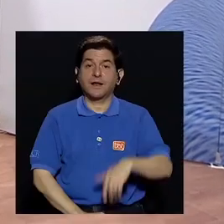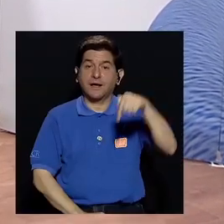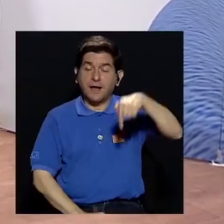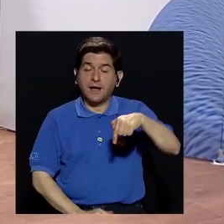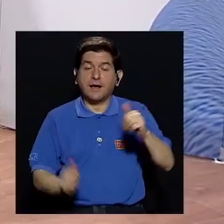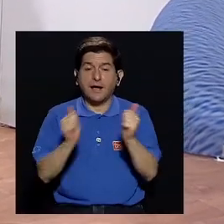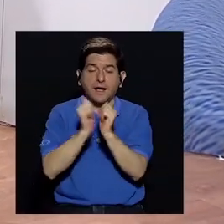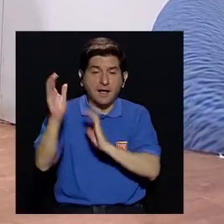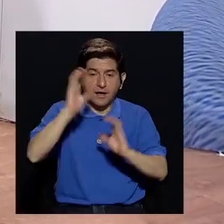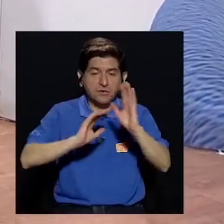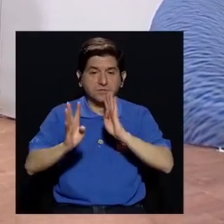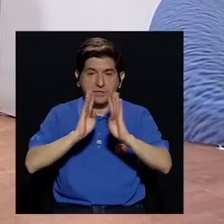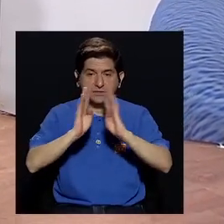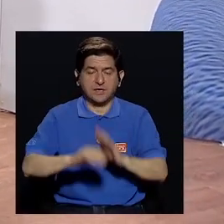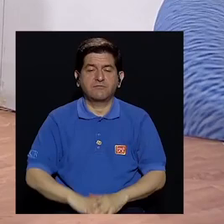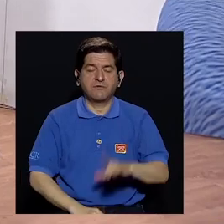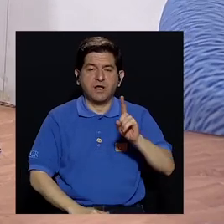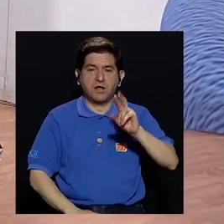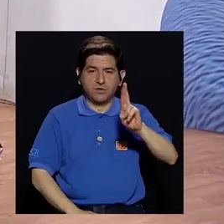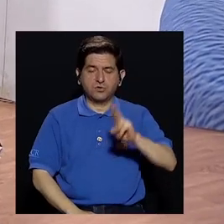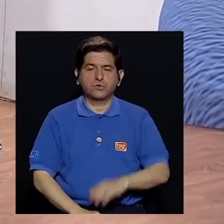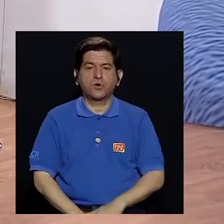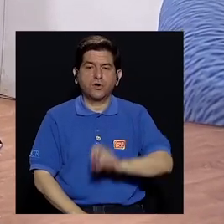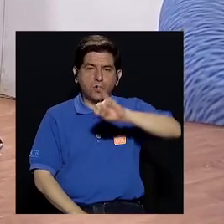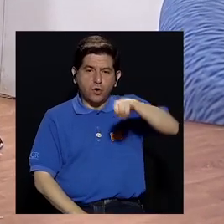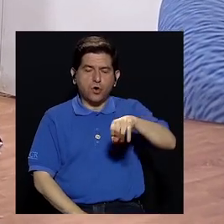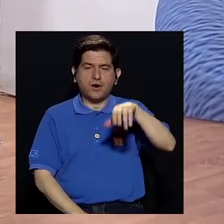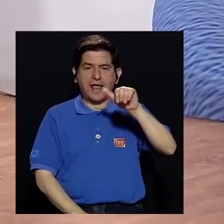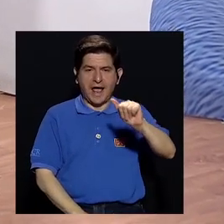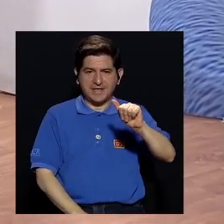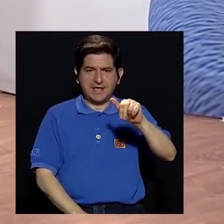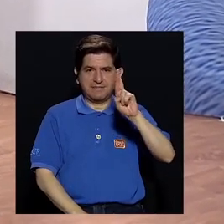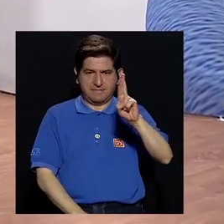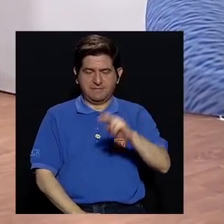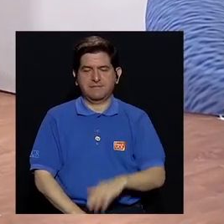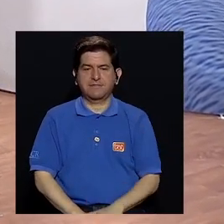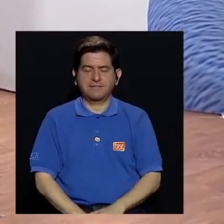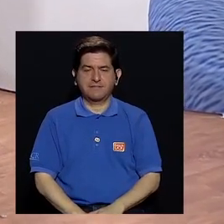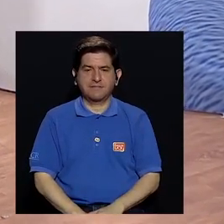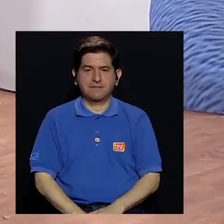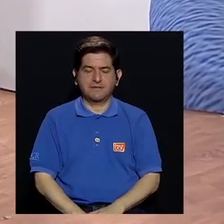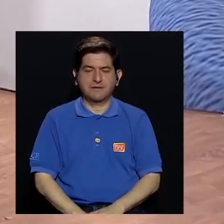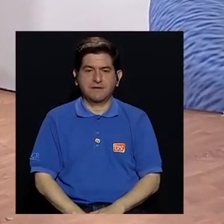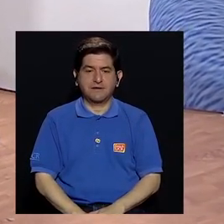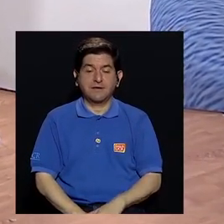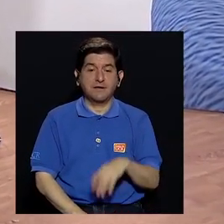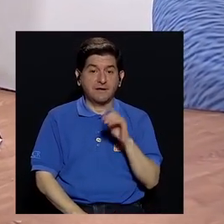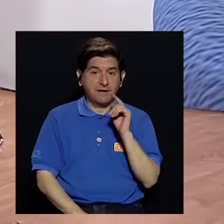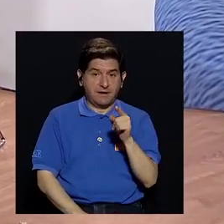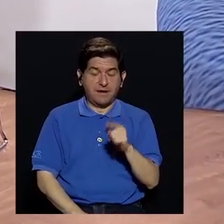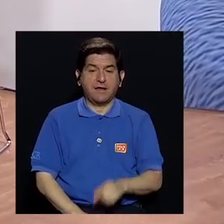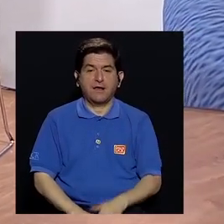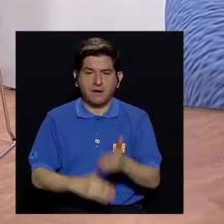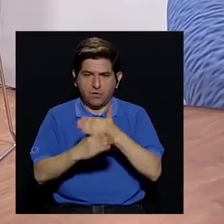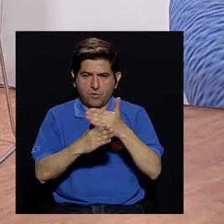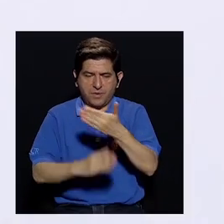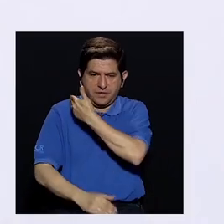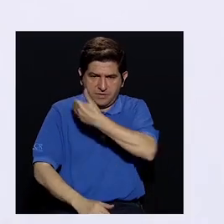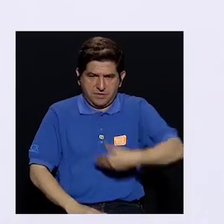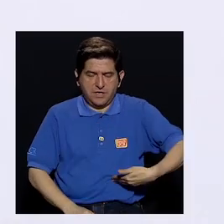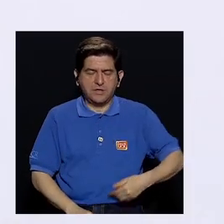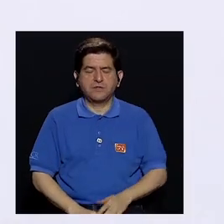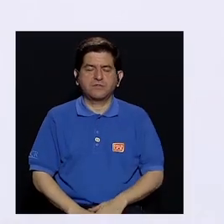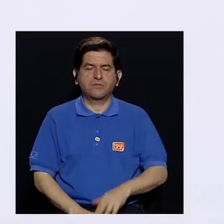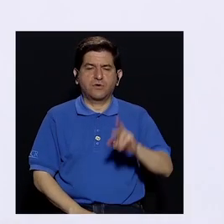muchas gracias por continuar con nosotros aquí en conciencia estamos hablando con el doctor jorge allende ribera